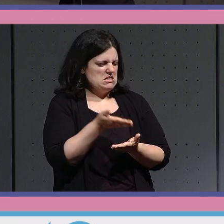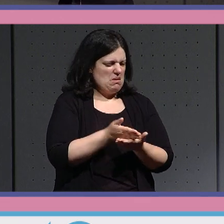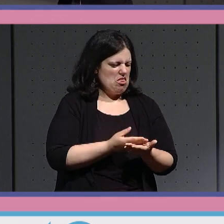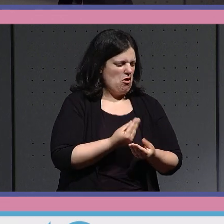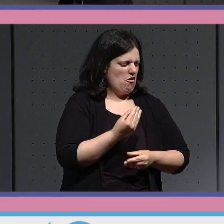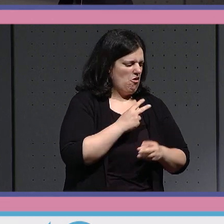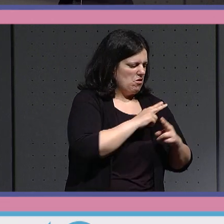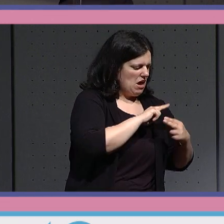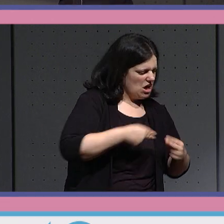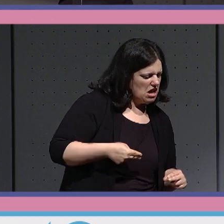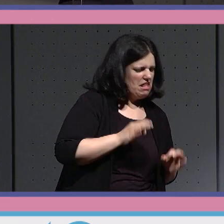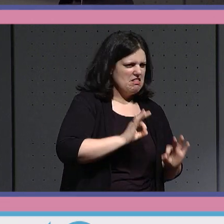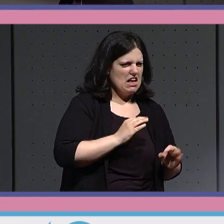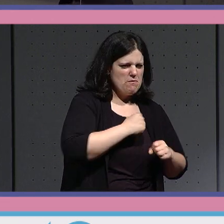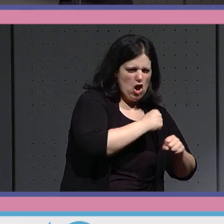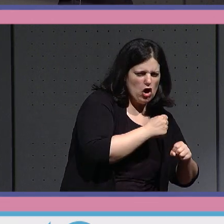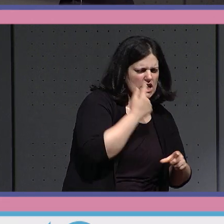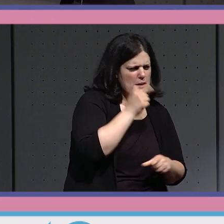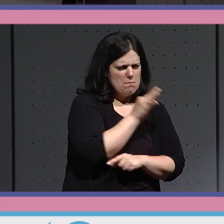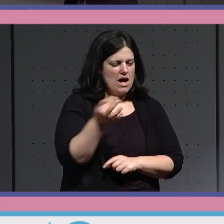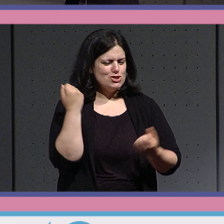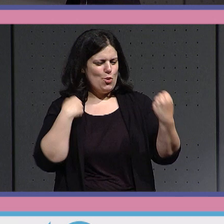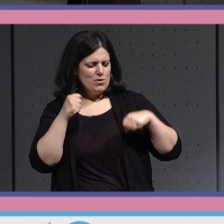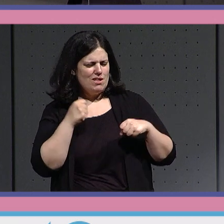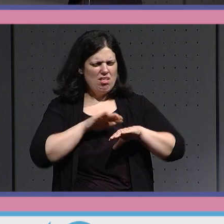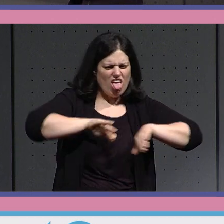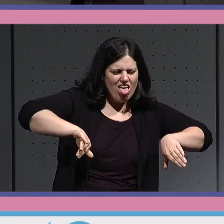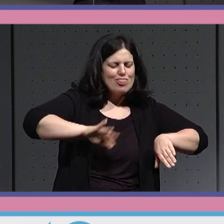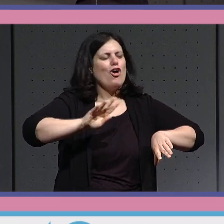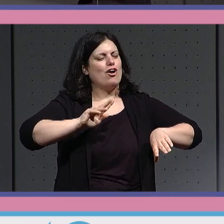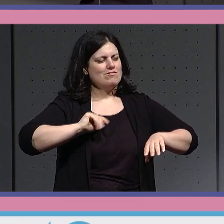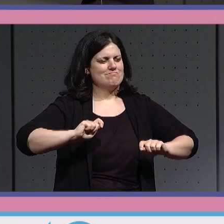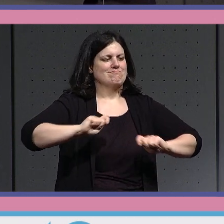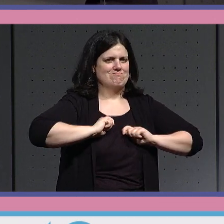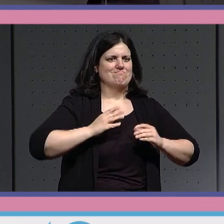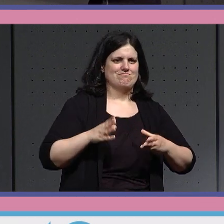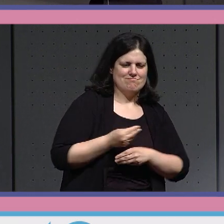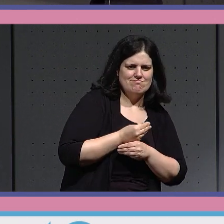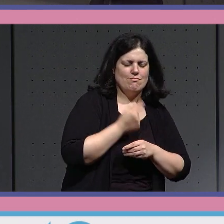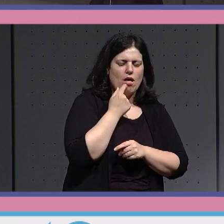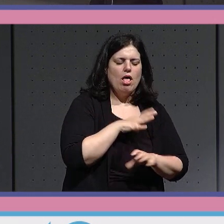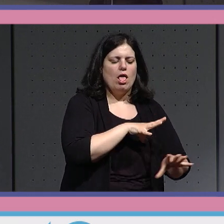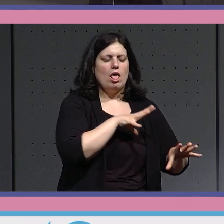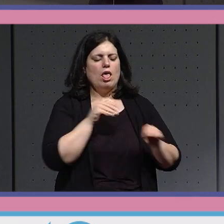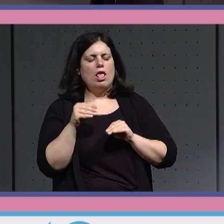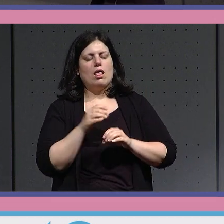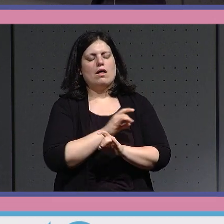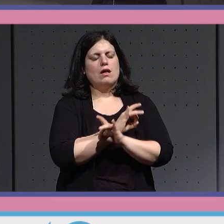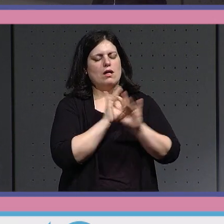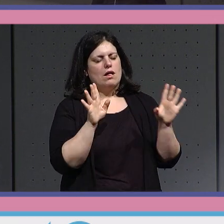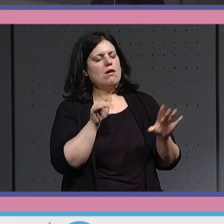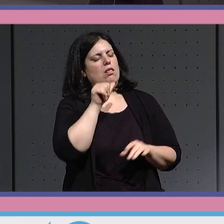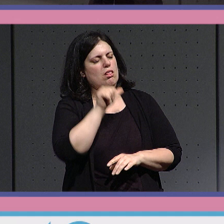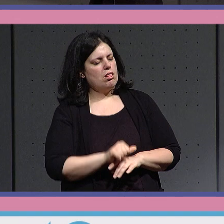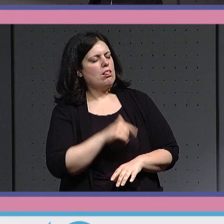y el comportamiento están muy bien para entender, pero nos sirven realmente poco para comprender las cosas en su totalidad y para